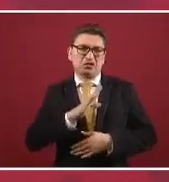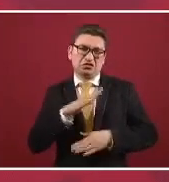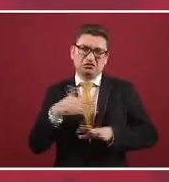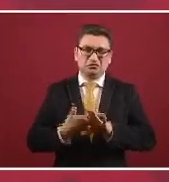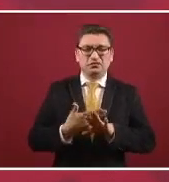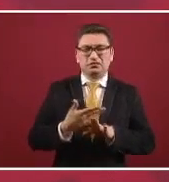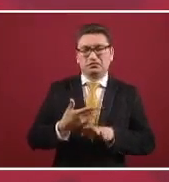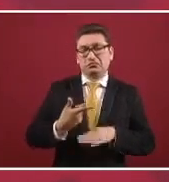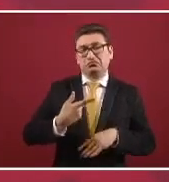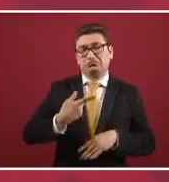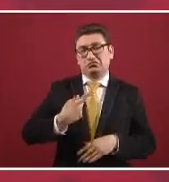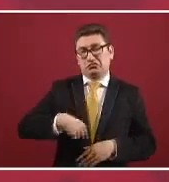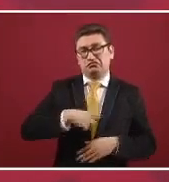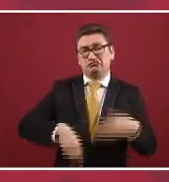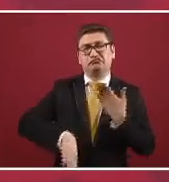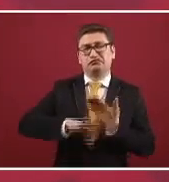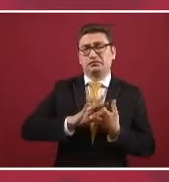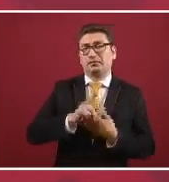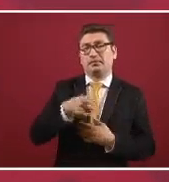que